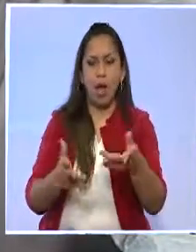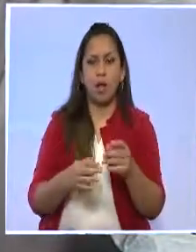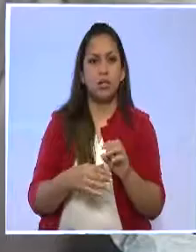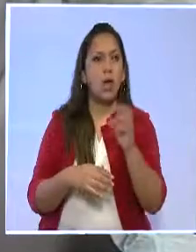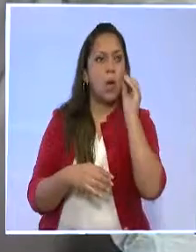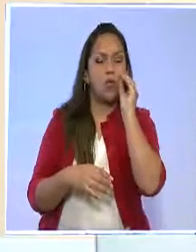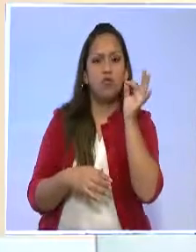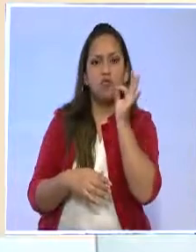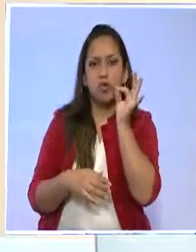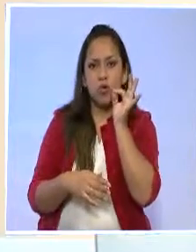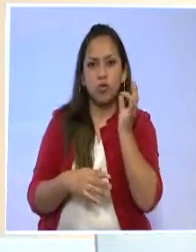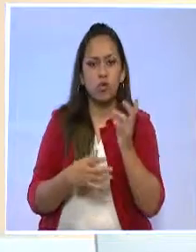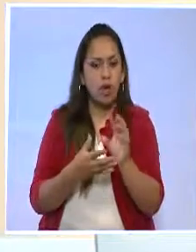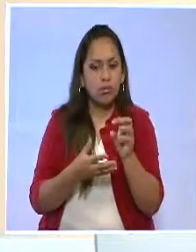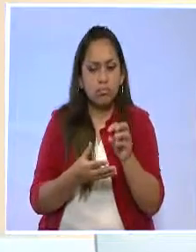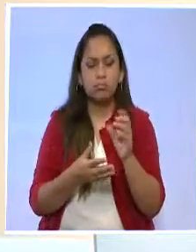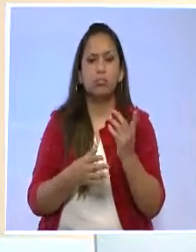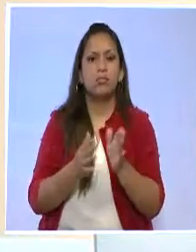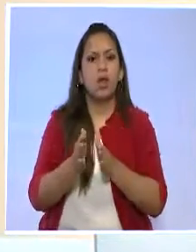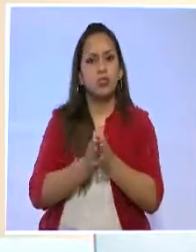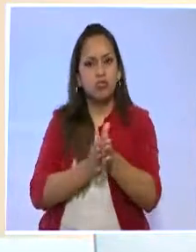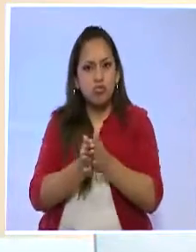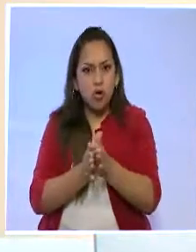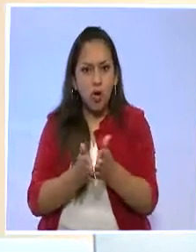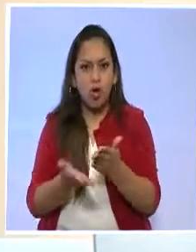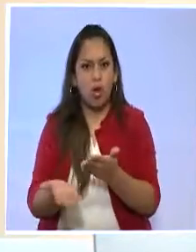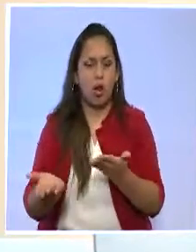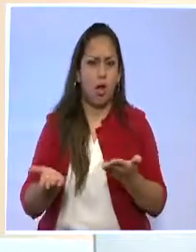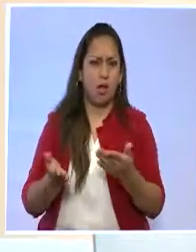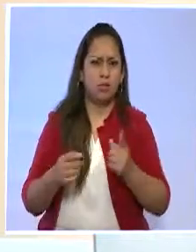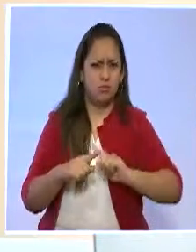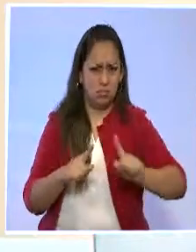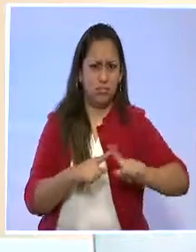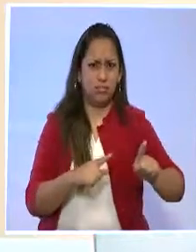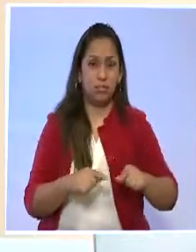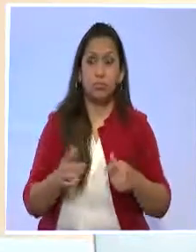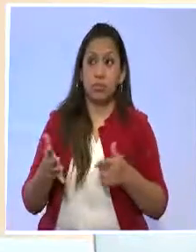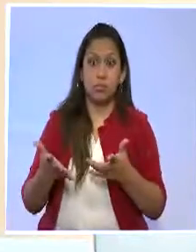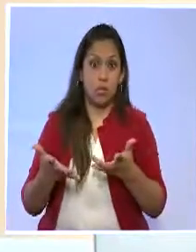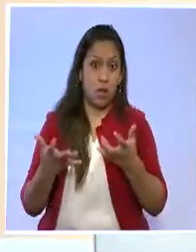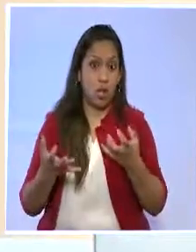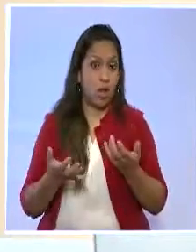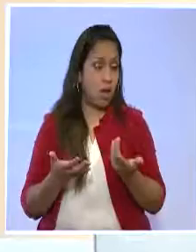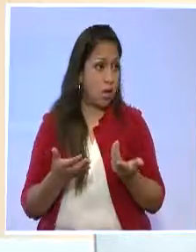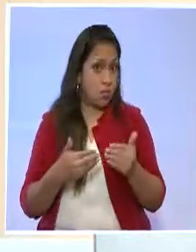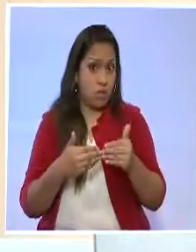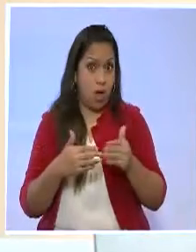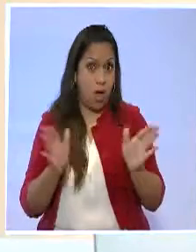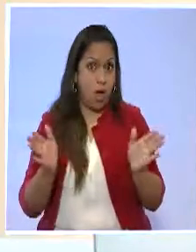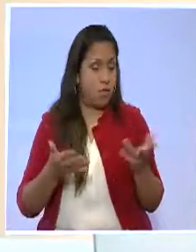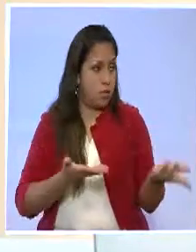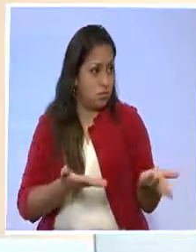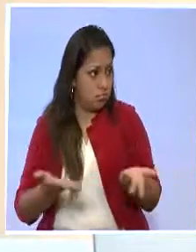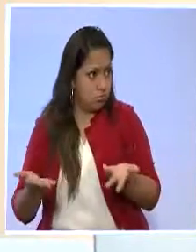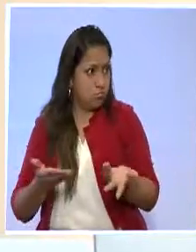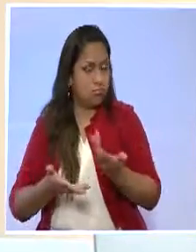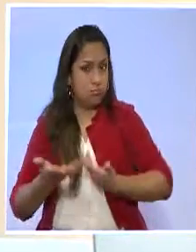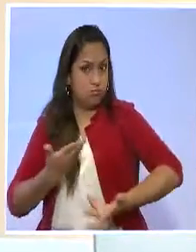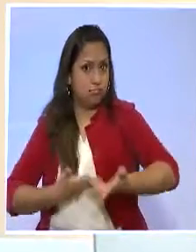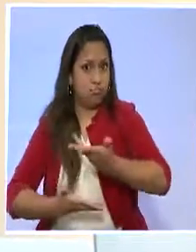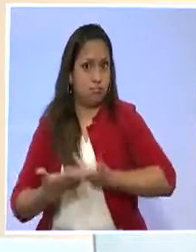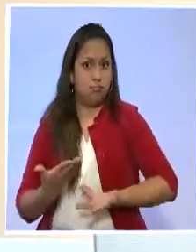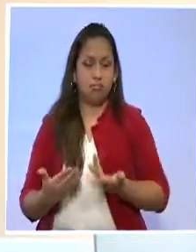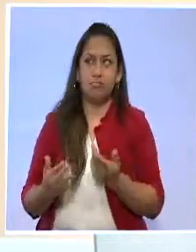chocolate y ellos están muy interesados en abrir otras posibilidades de exportación entonces lo interesante